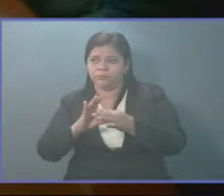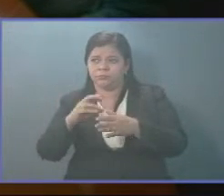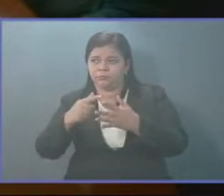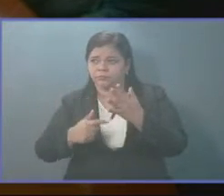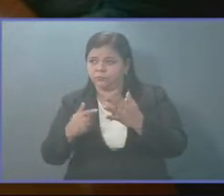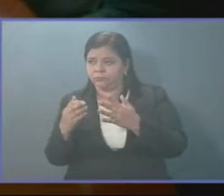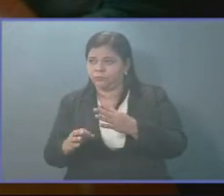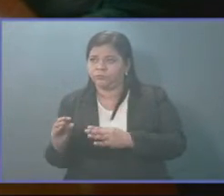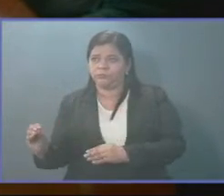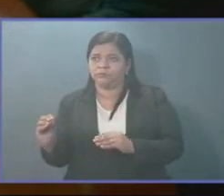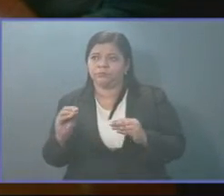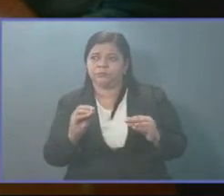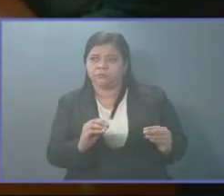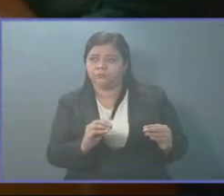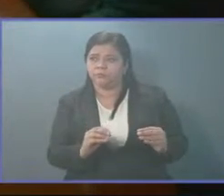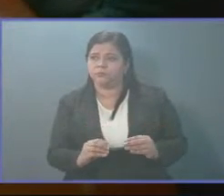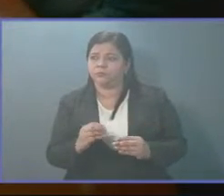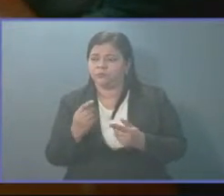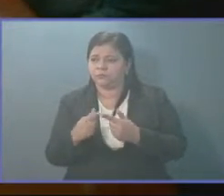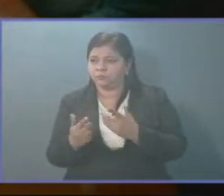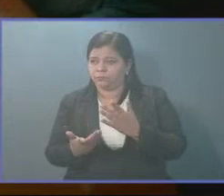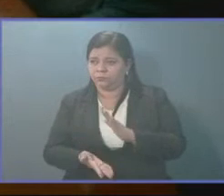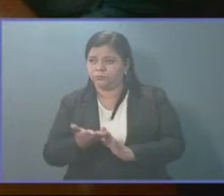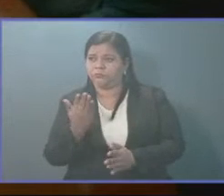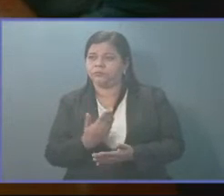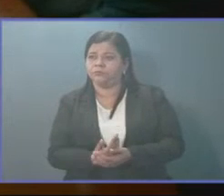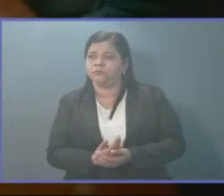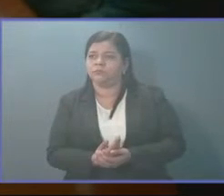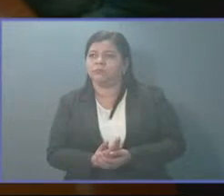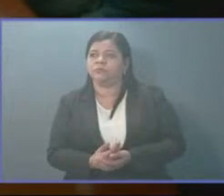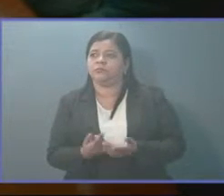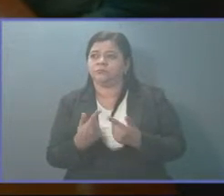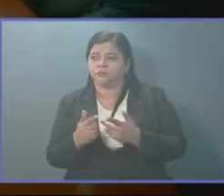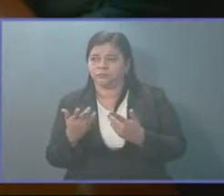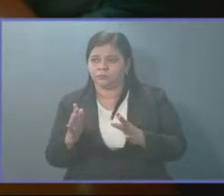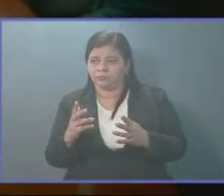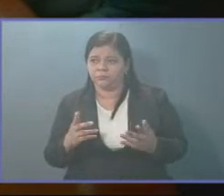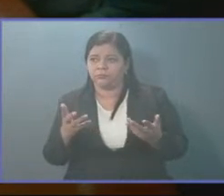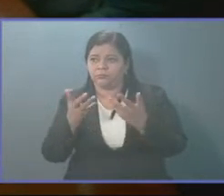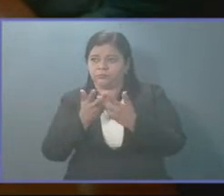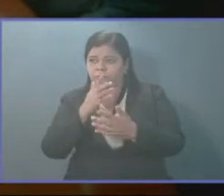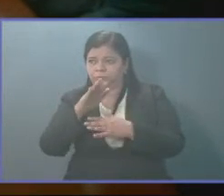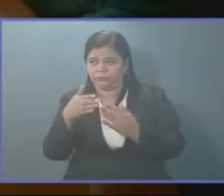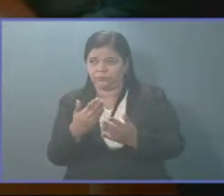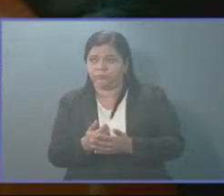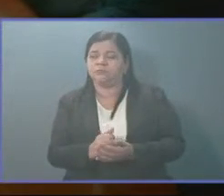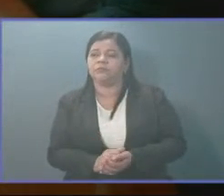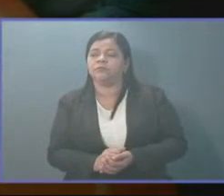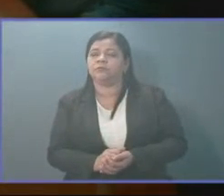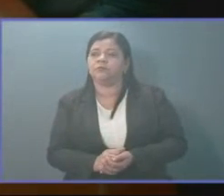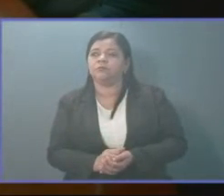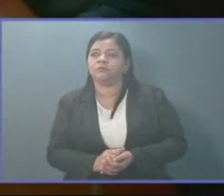ley. Estos son procedimientos para resoluciones de conflictos laborales.